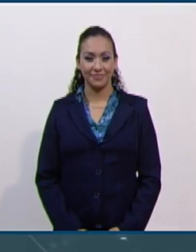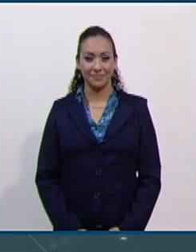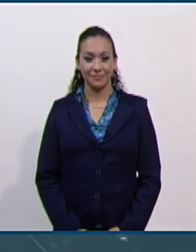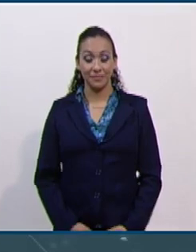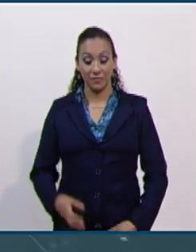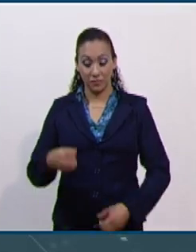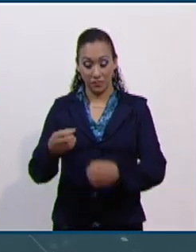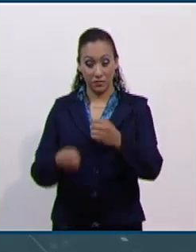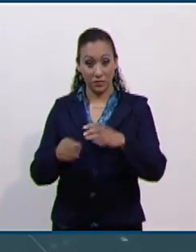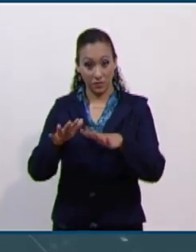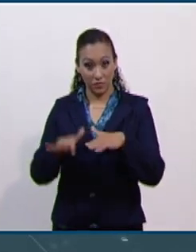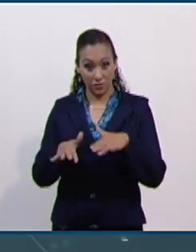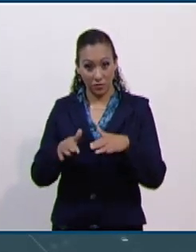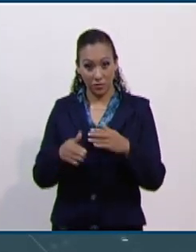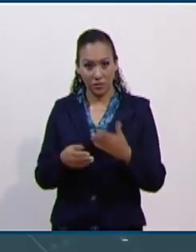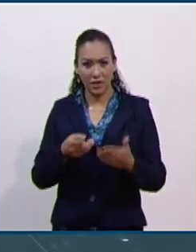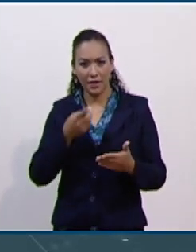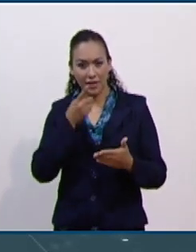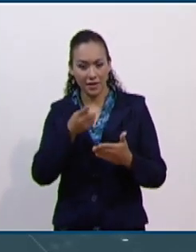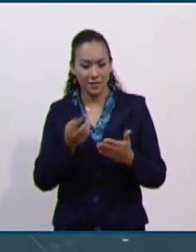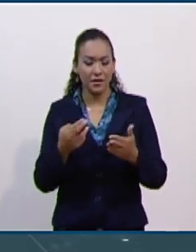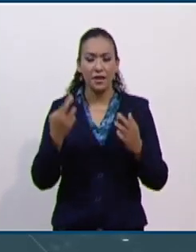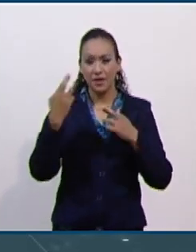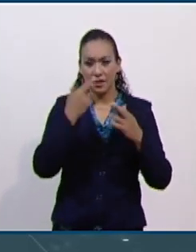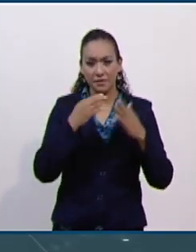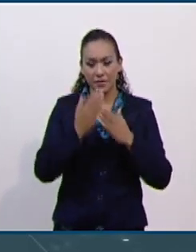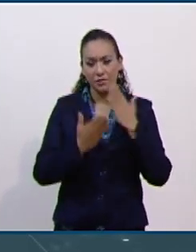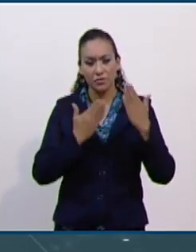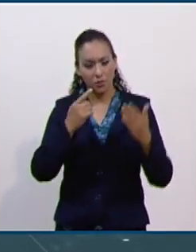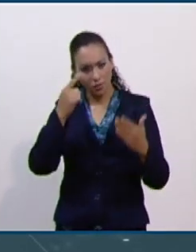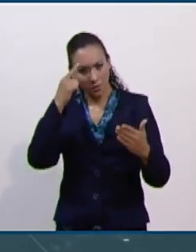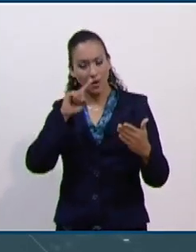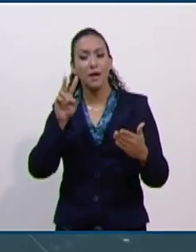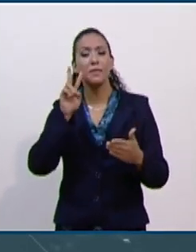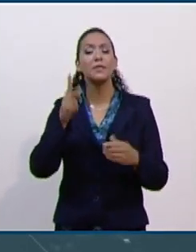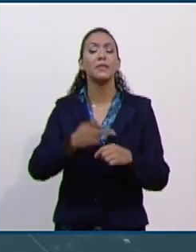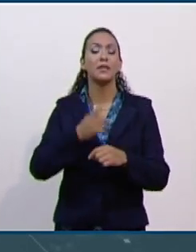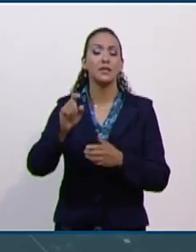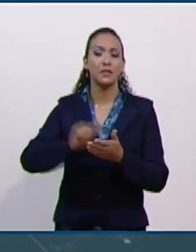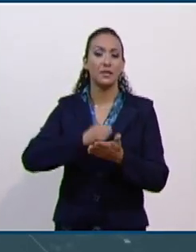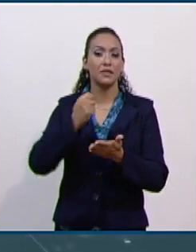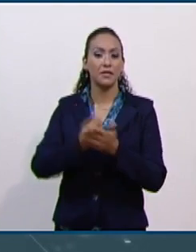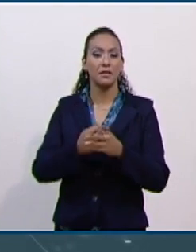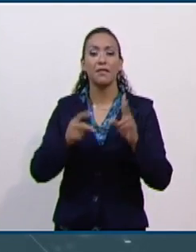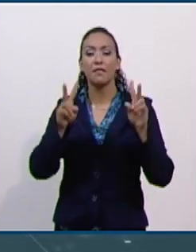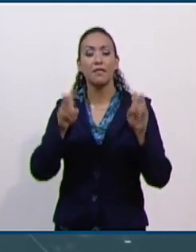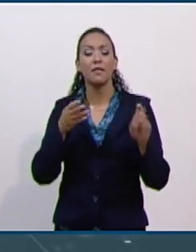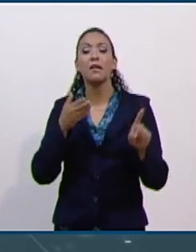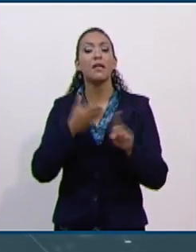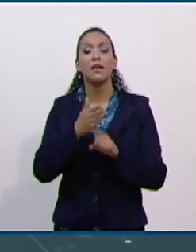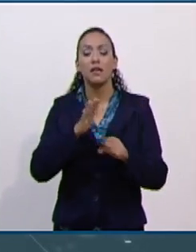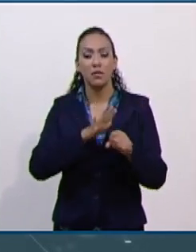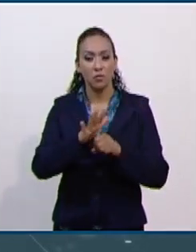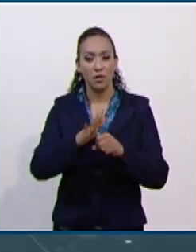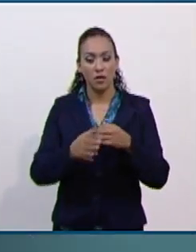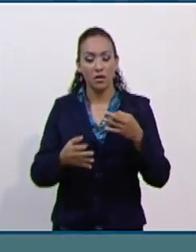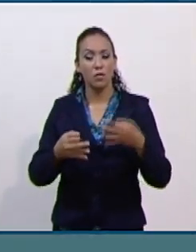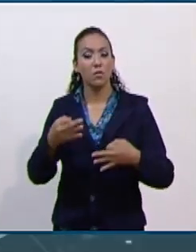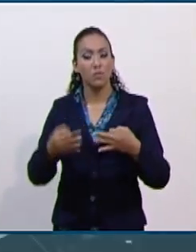La Corte culmina estudio de constitucionalidad de disposiciones de Tamaulipas en materia del juicio de procedencia.